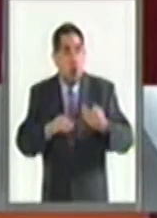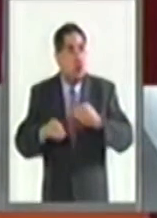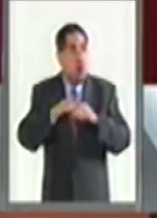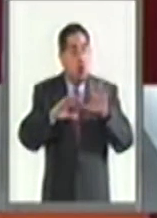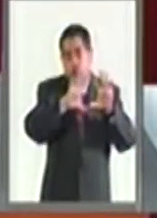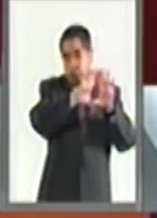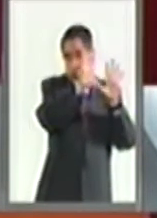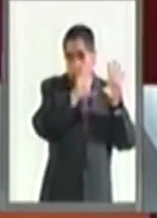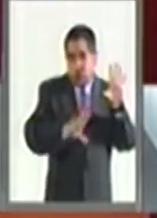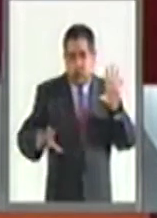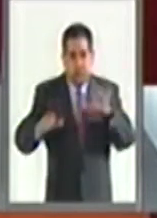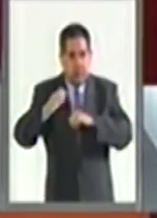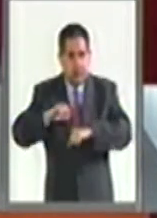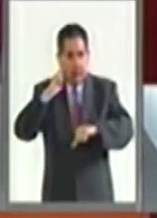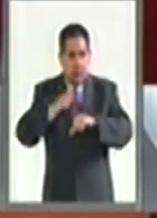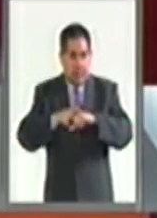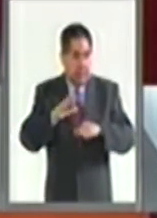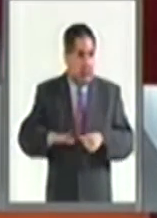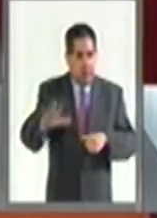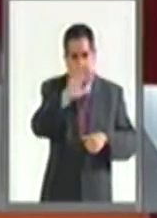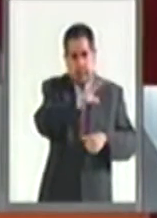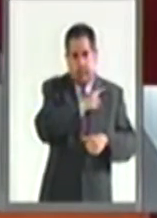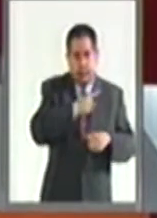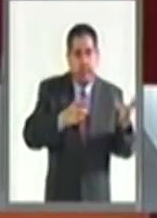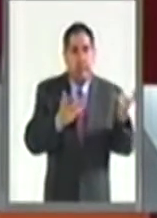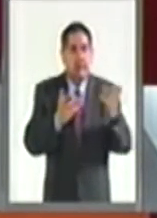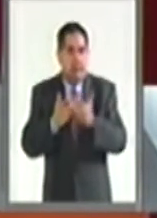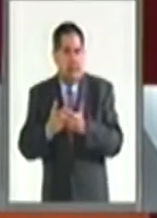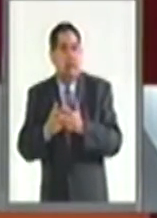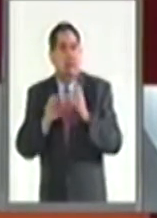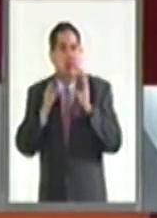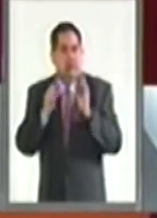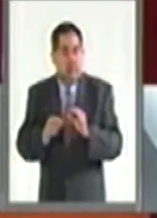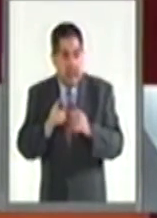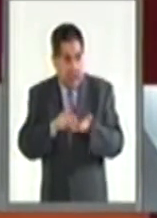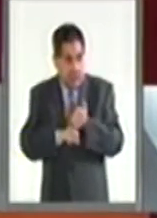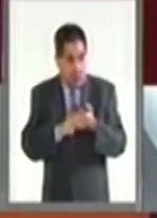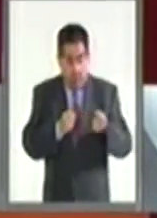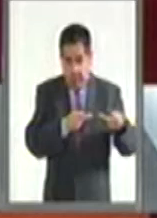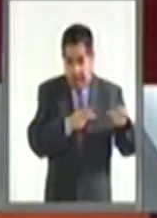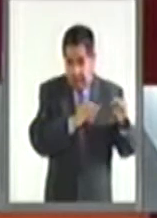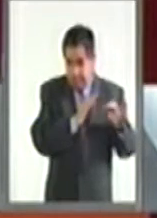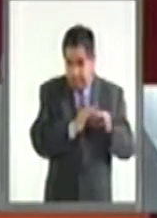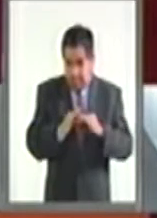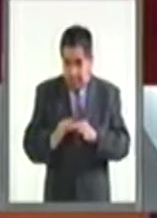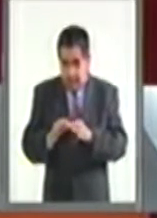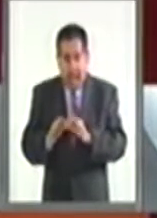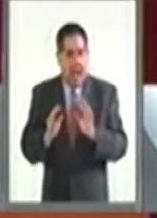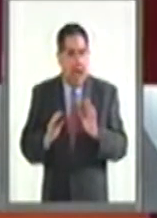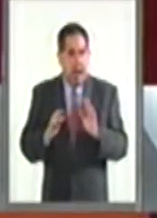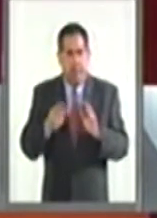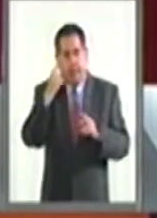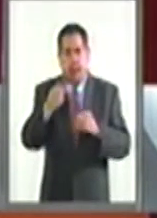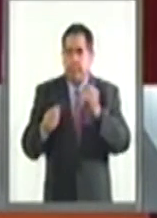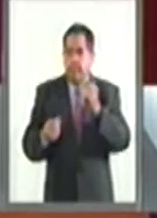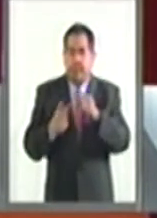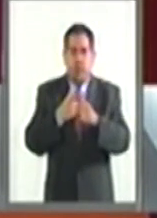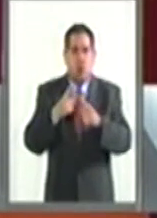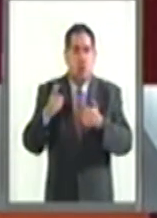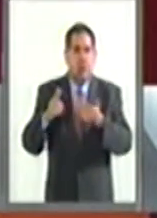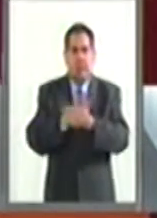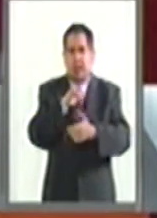órganos encargados de operar en las materias estén realmente preparados para una legislación nacional